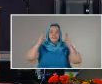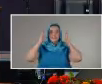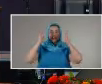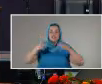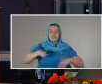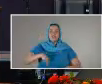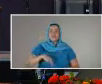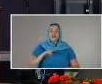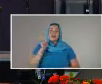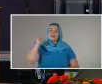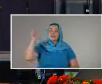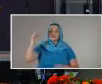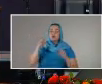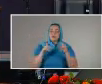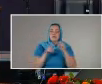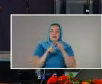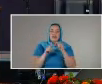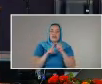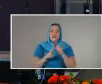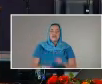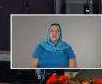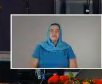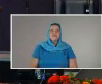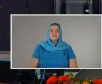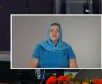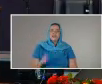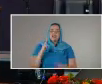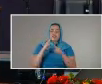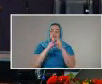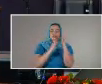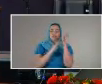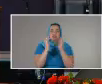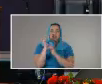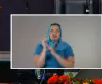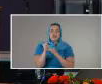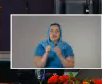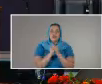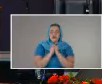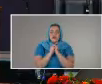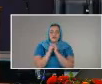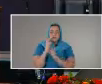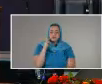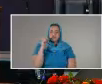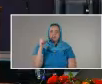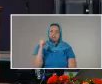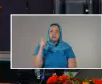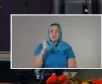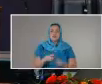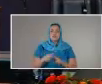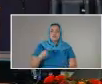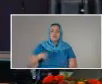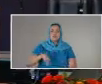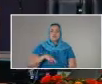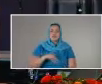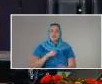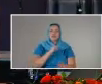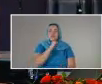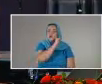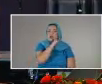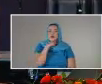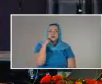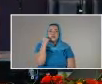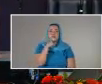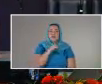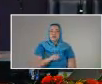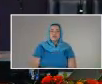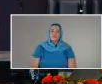para obedecerla y agradarte de esta forma. En el nombre de Jesús oramos, Señor, por nuestro apóstol. A la